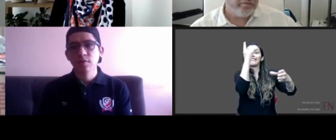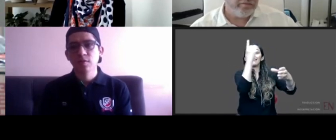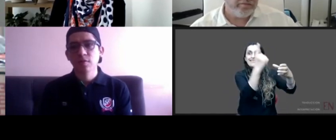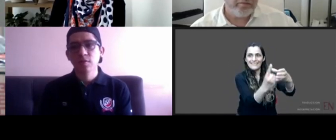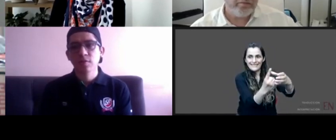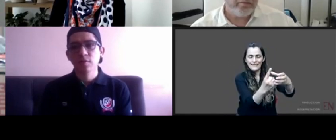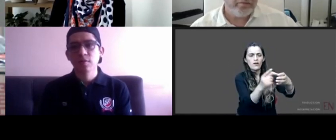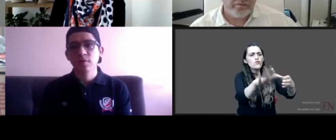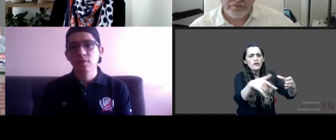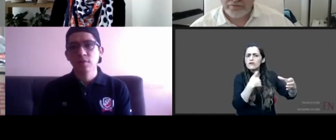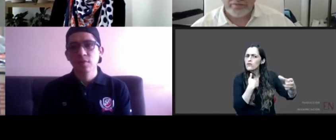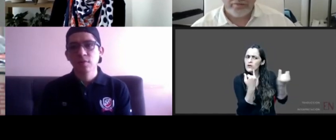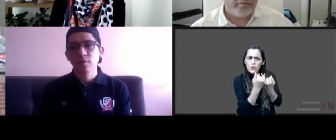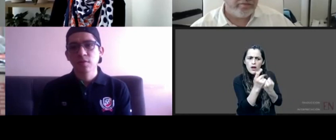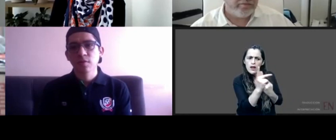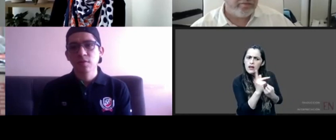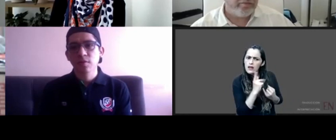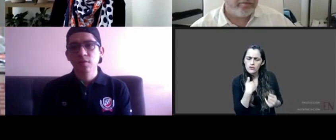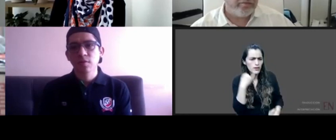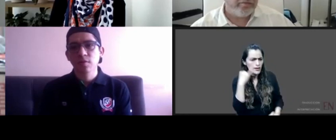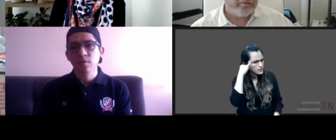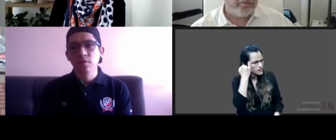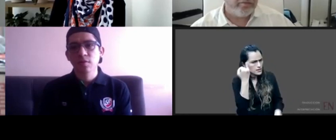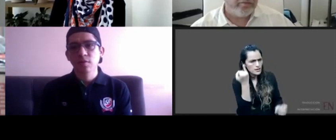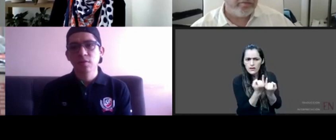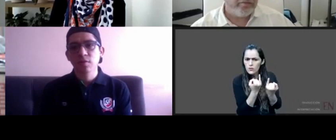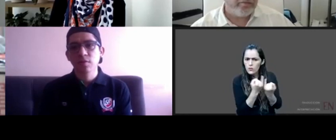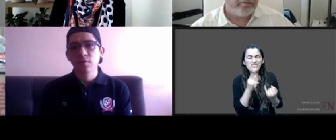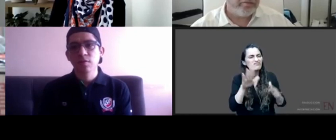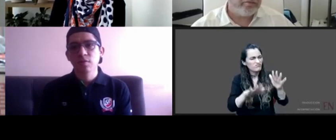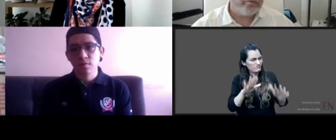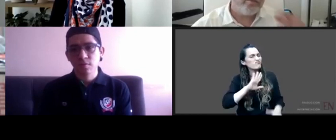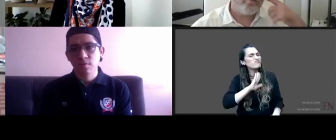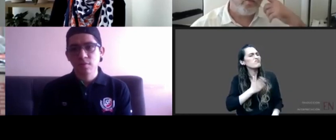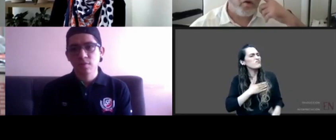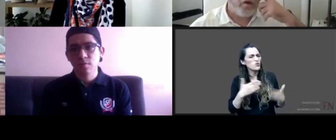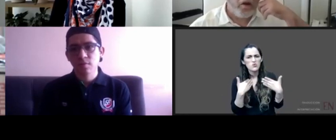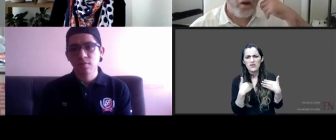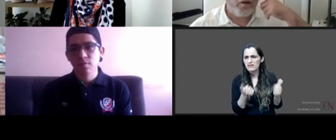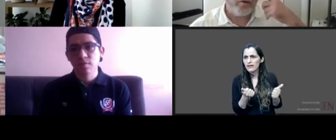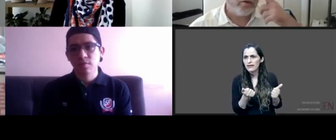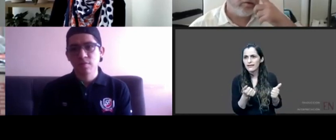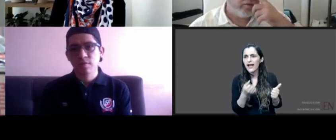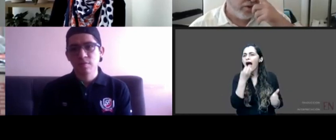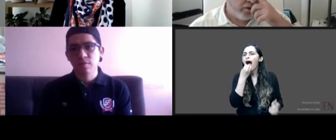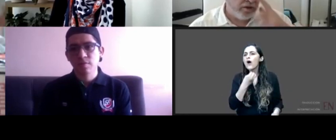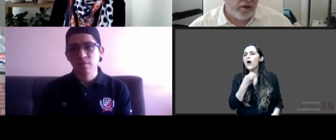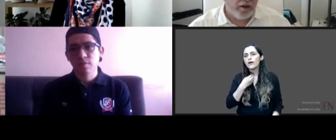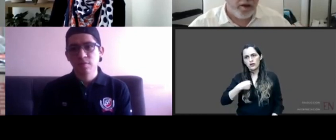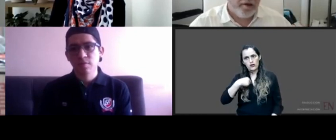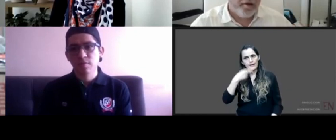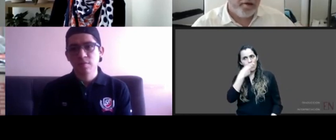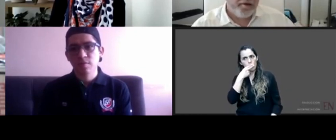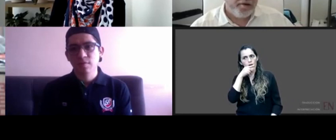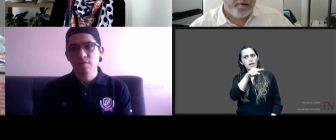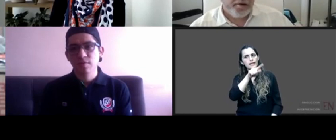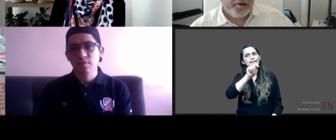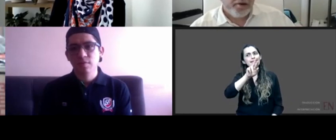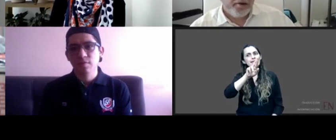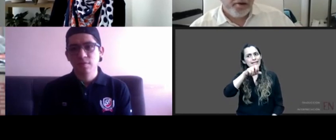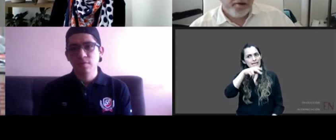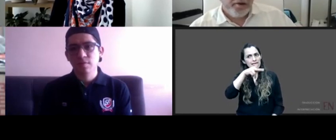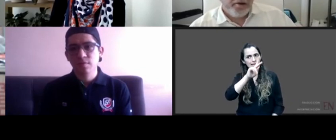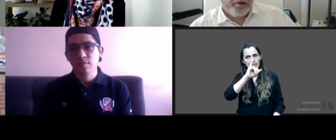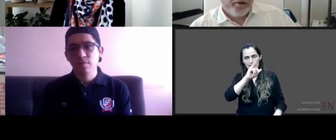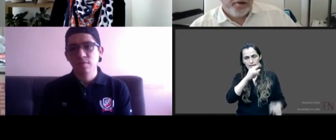una comunidad indígena. Y no importa que no hablemos a lo mejor su lengua, pero en este caso que yo fui